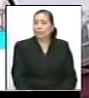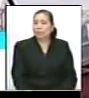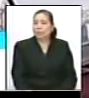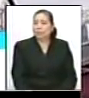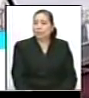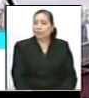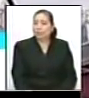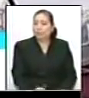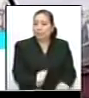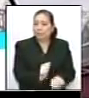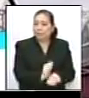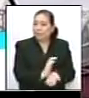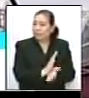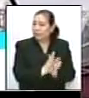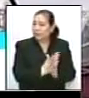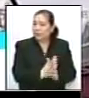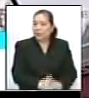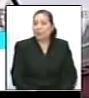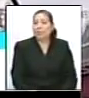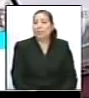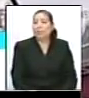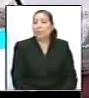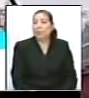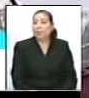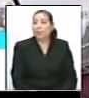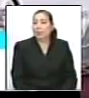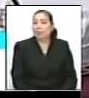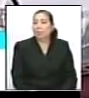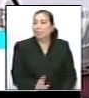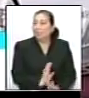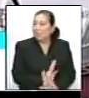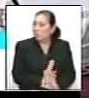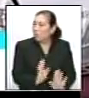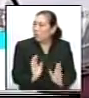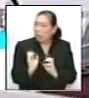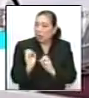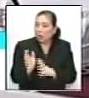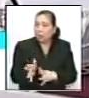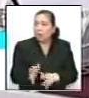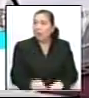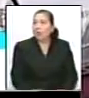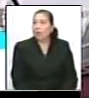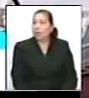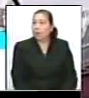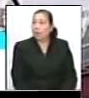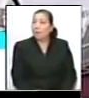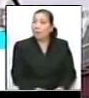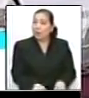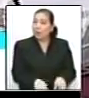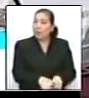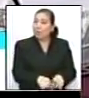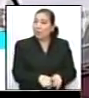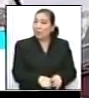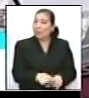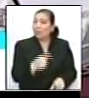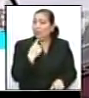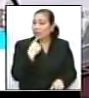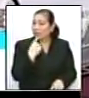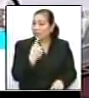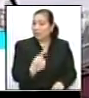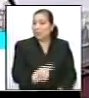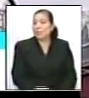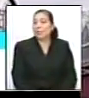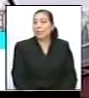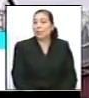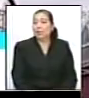la carcelería de nadie, ni las condenas. Pero también tenemos que dar curso